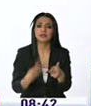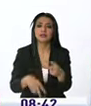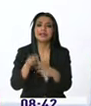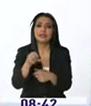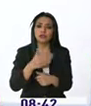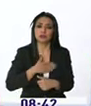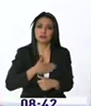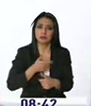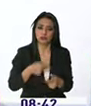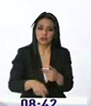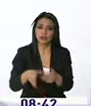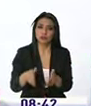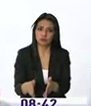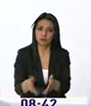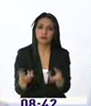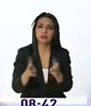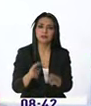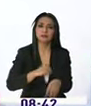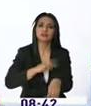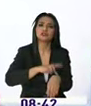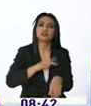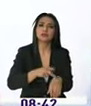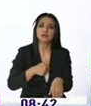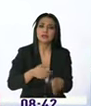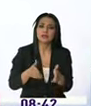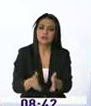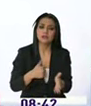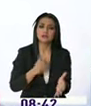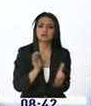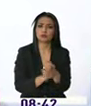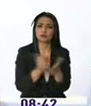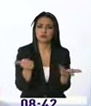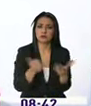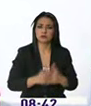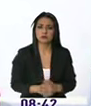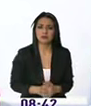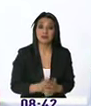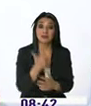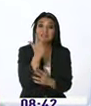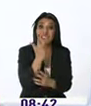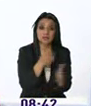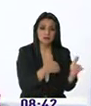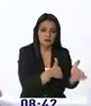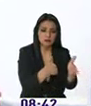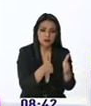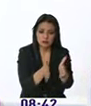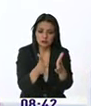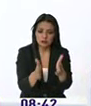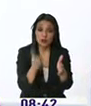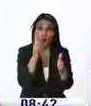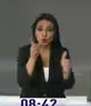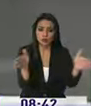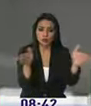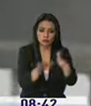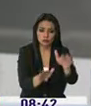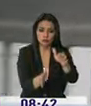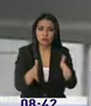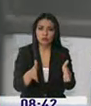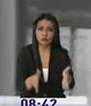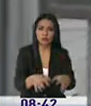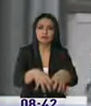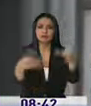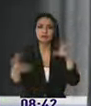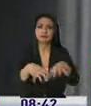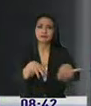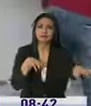de nosotros y de una sobrinita de mi esposa. Esos tres restos estaban en un solo cofre. La sustracción